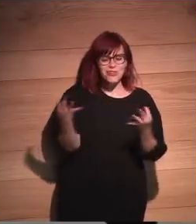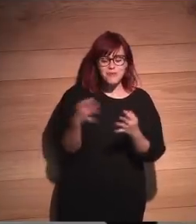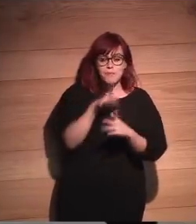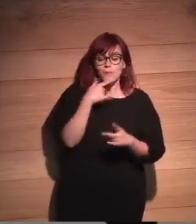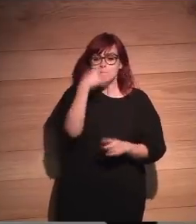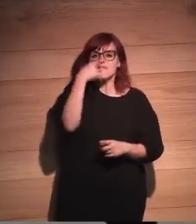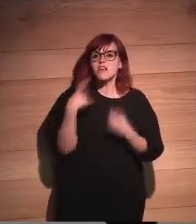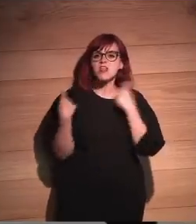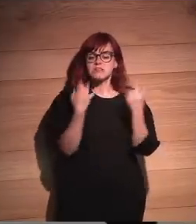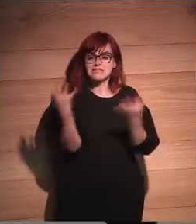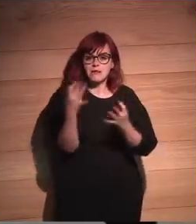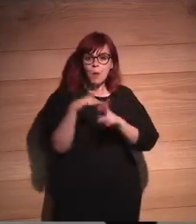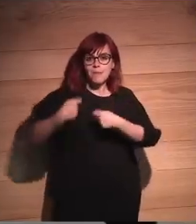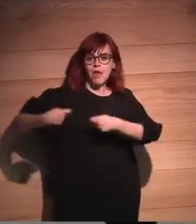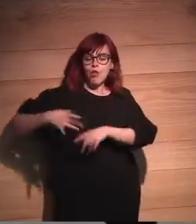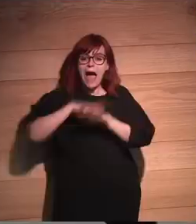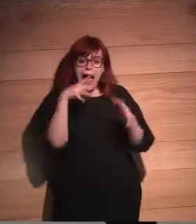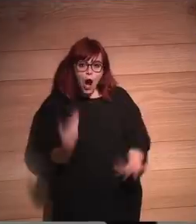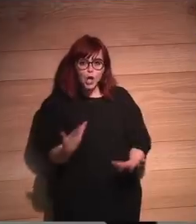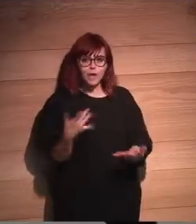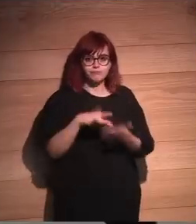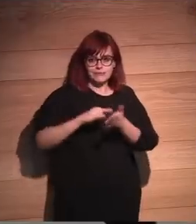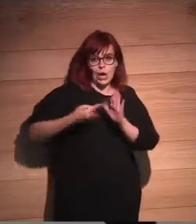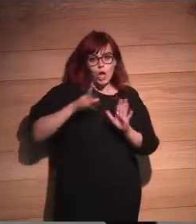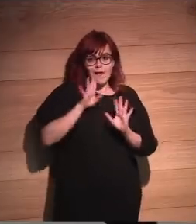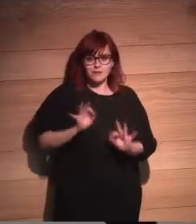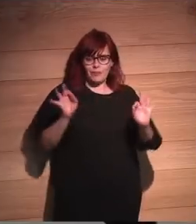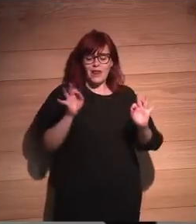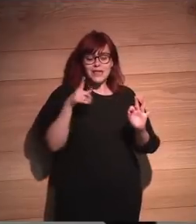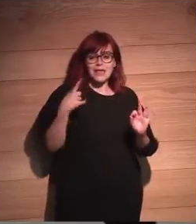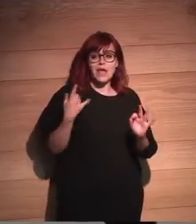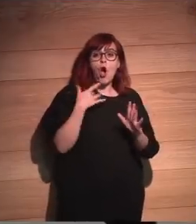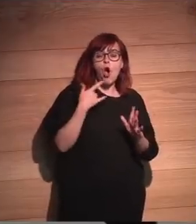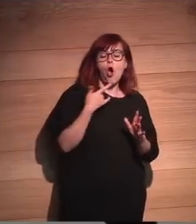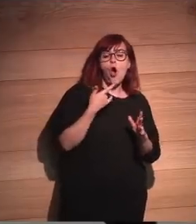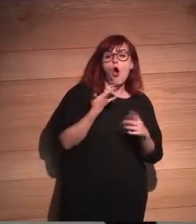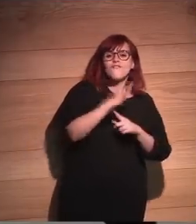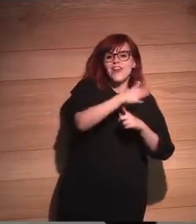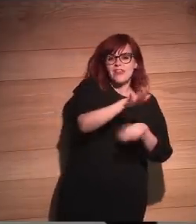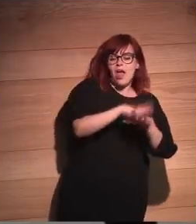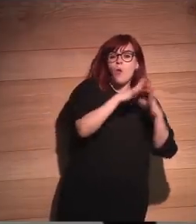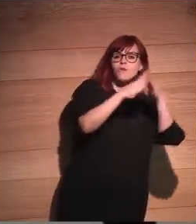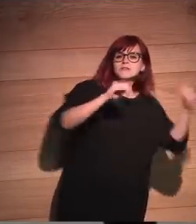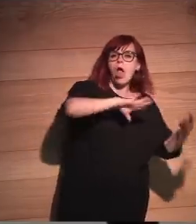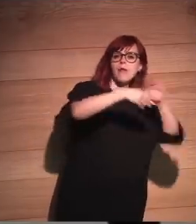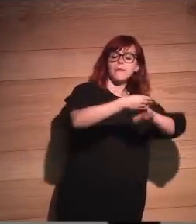de cuáles son las necesidades del mercado, en este caso del mercado tecnológico, y cuál es la oferta que tiene que